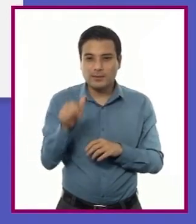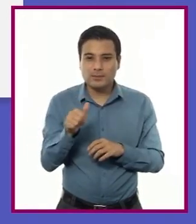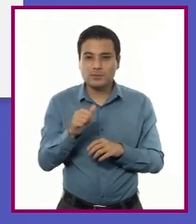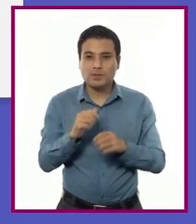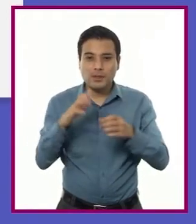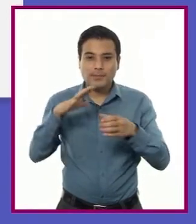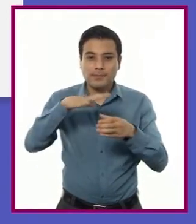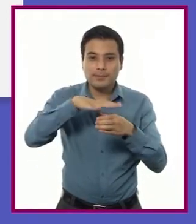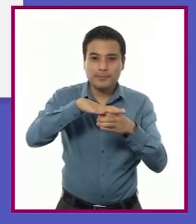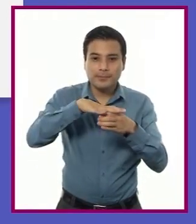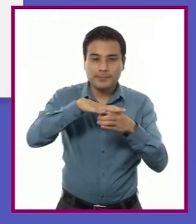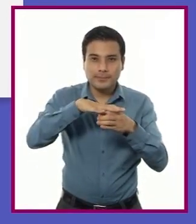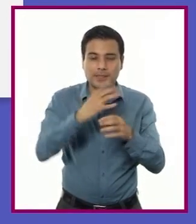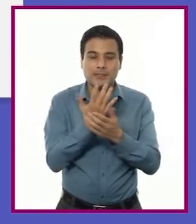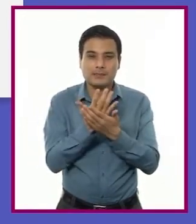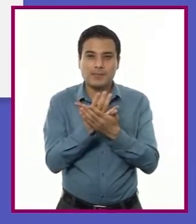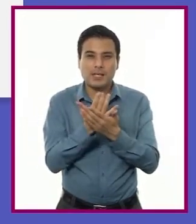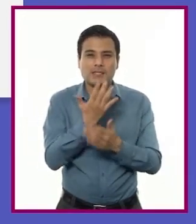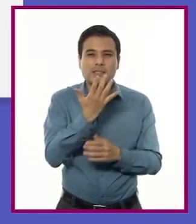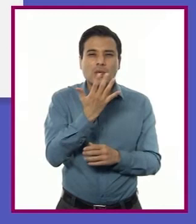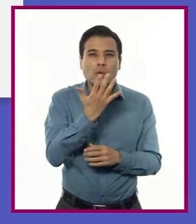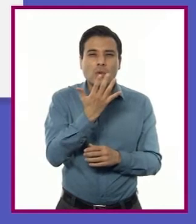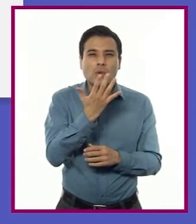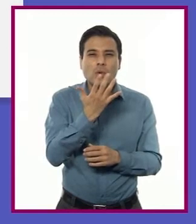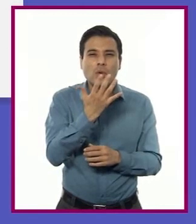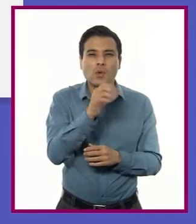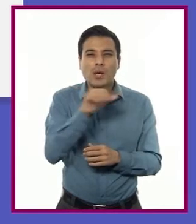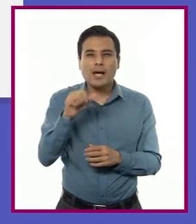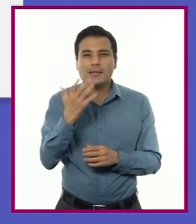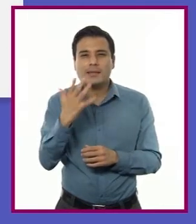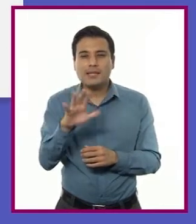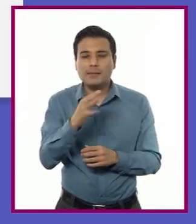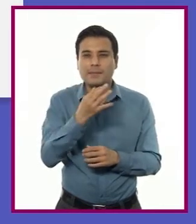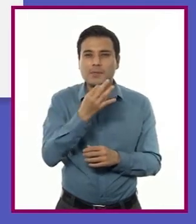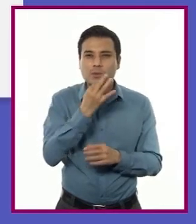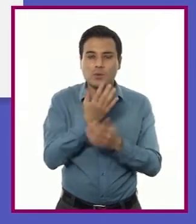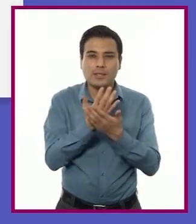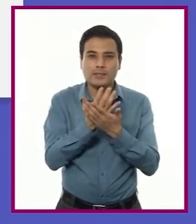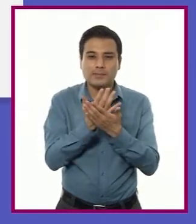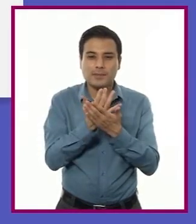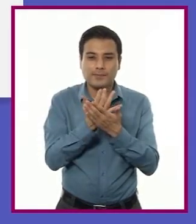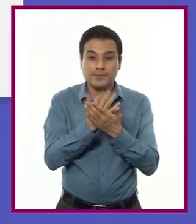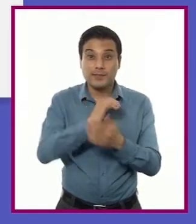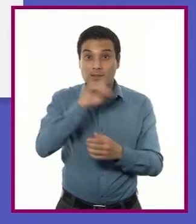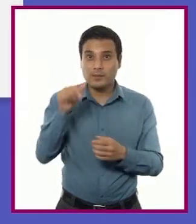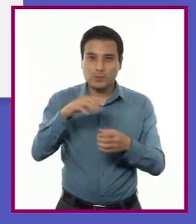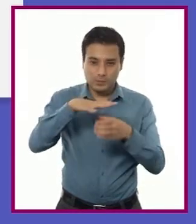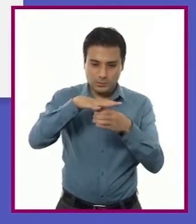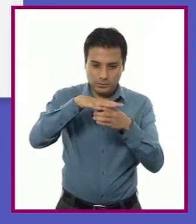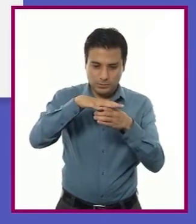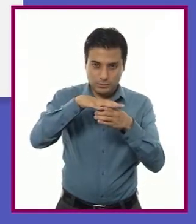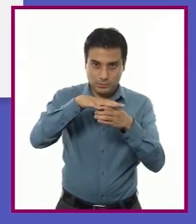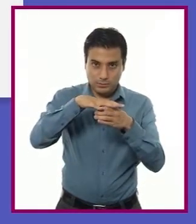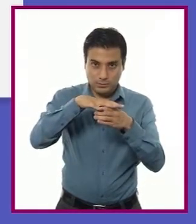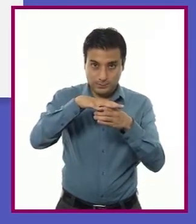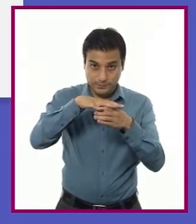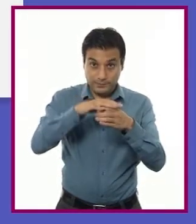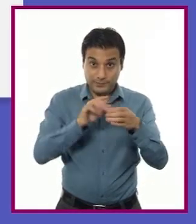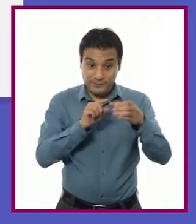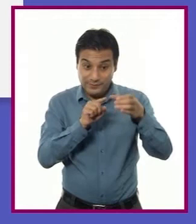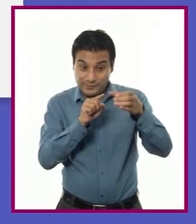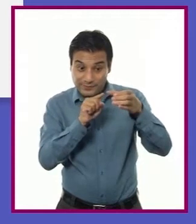así durante 5 o 10 minutos. Veremos que en la parte fría del frasco se habrían